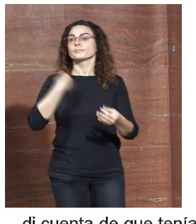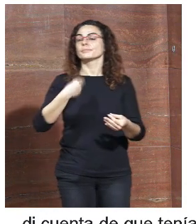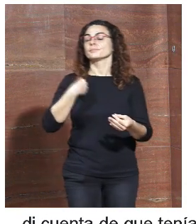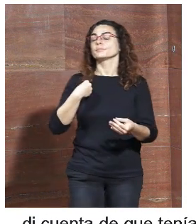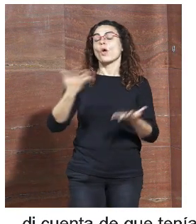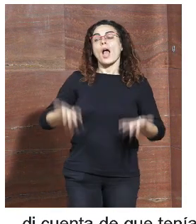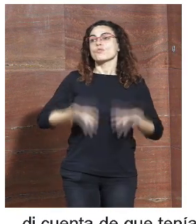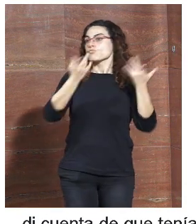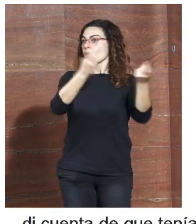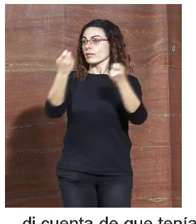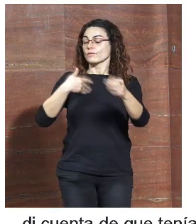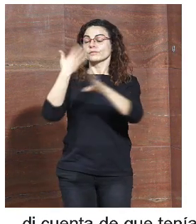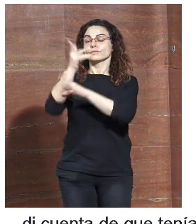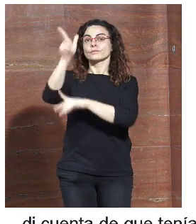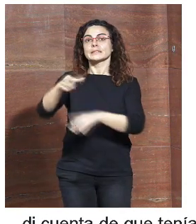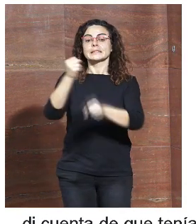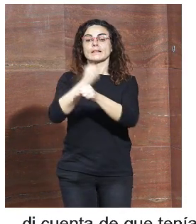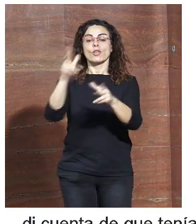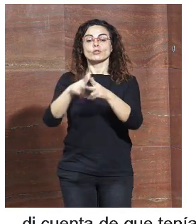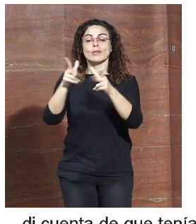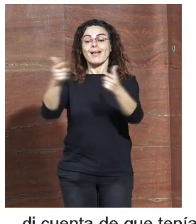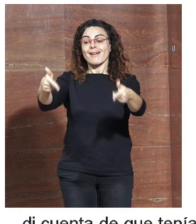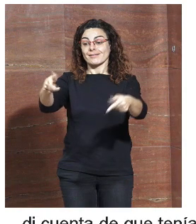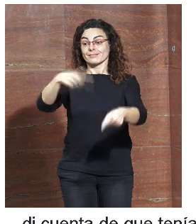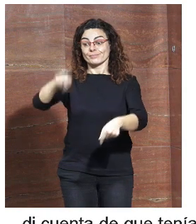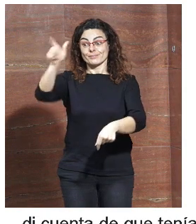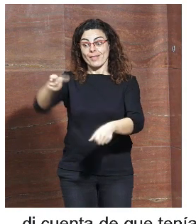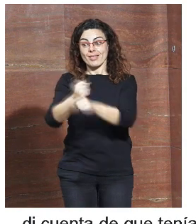que utilizara un bastón.